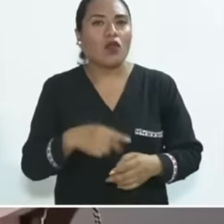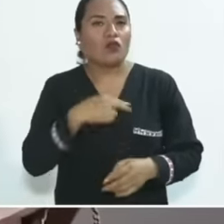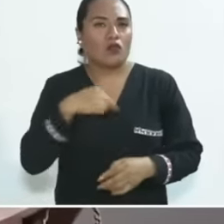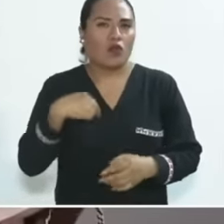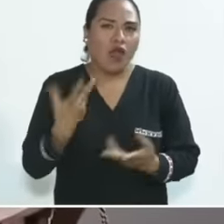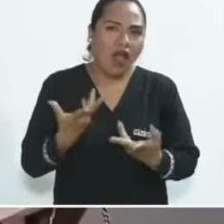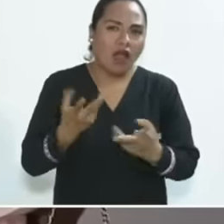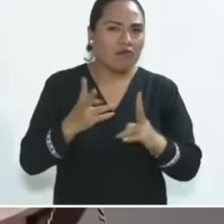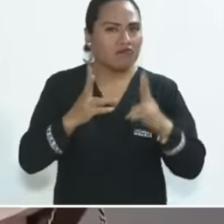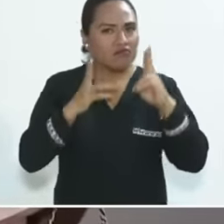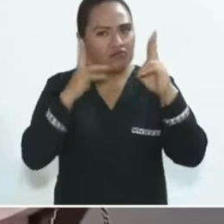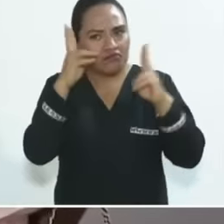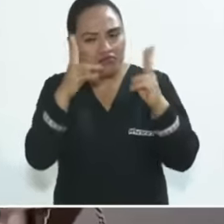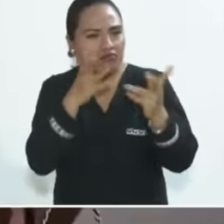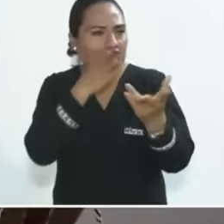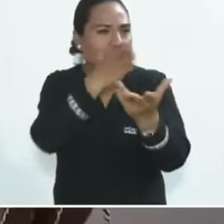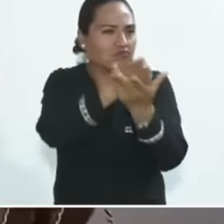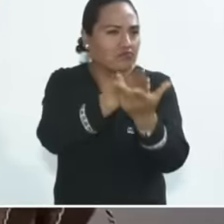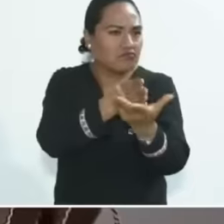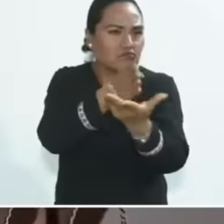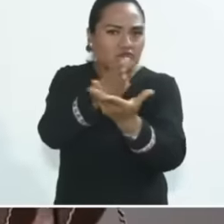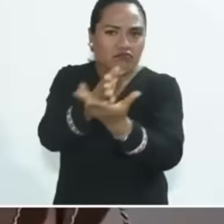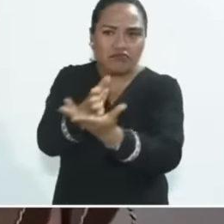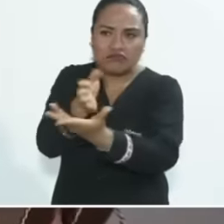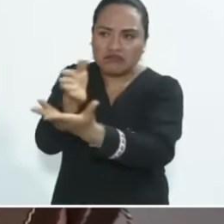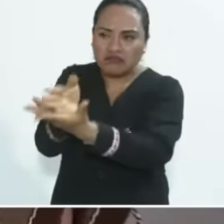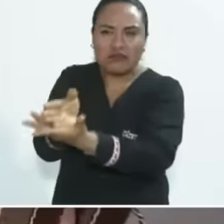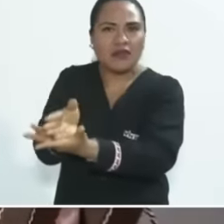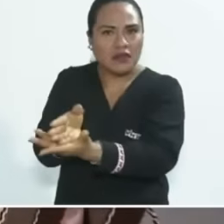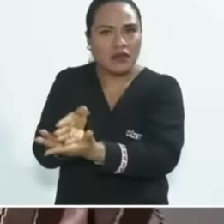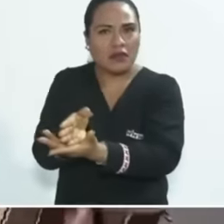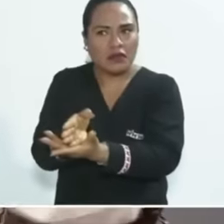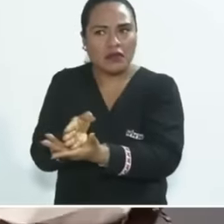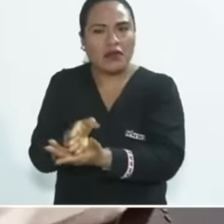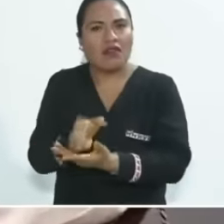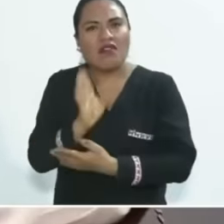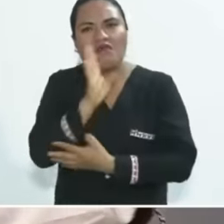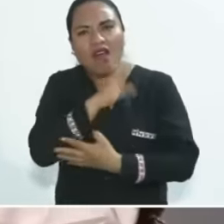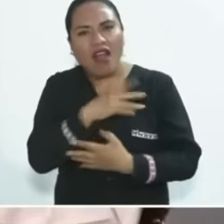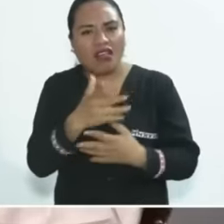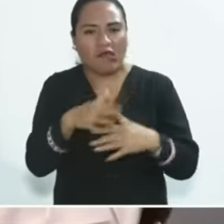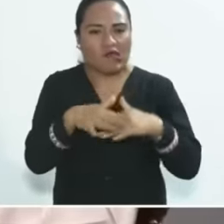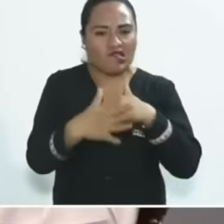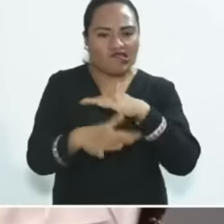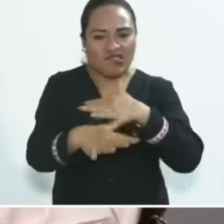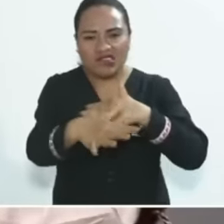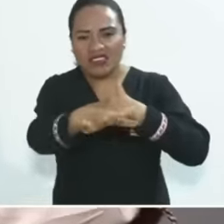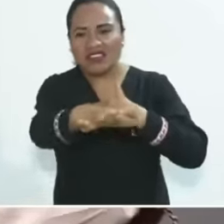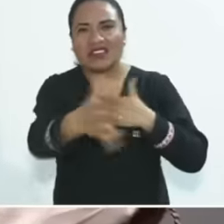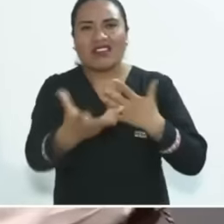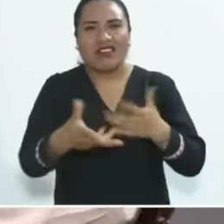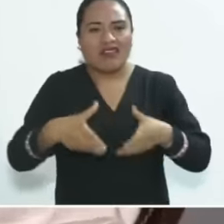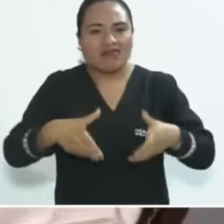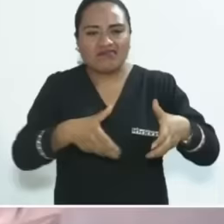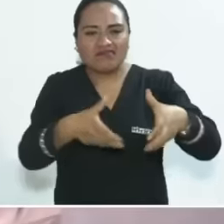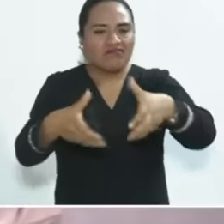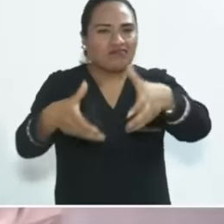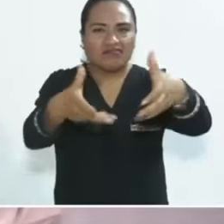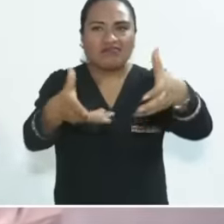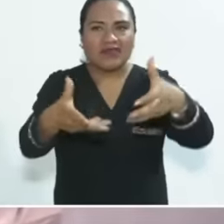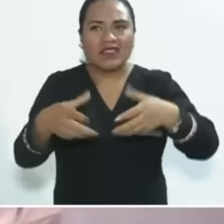recorrido y veíamos de que estaban en mal estado los caminos, y decían los ingenieros,